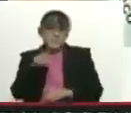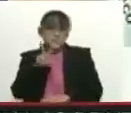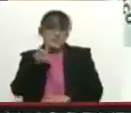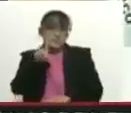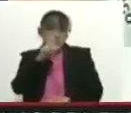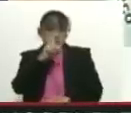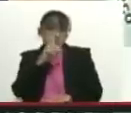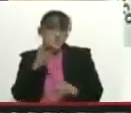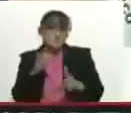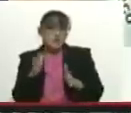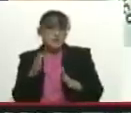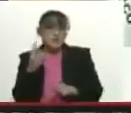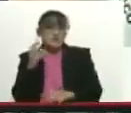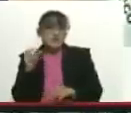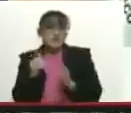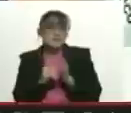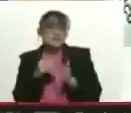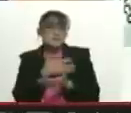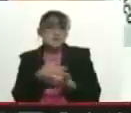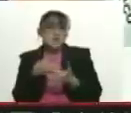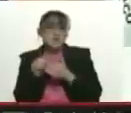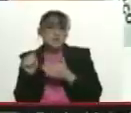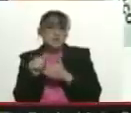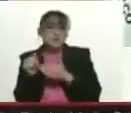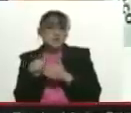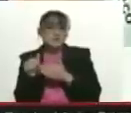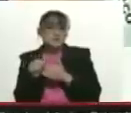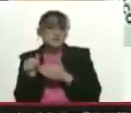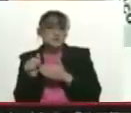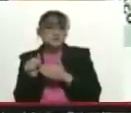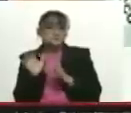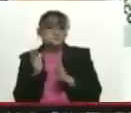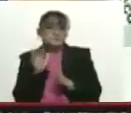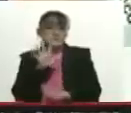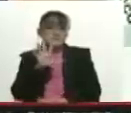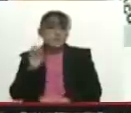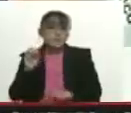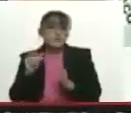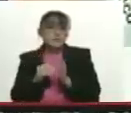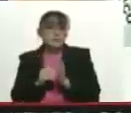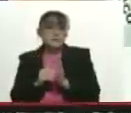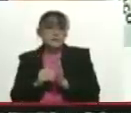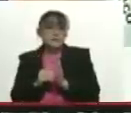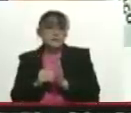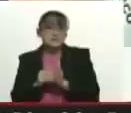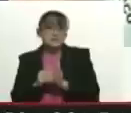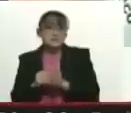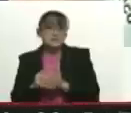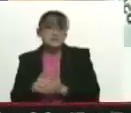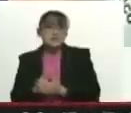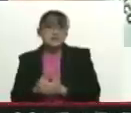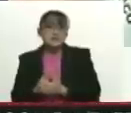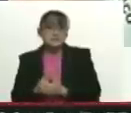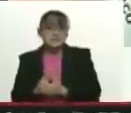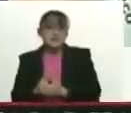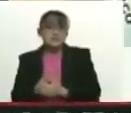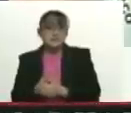años. Aquellos 20 o 30 mil millones de dólares serían tal vez unos 50 mil de esta época, millones de